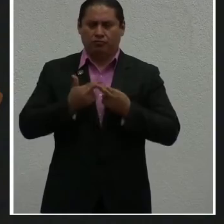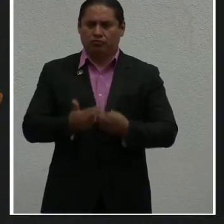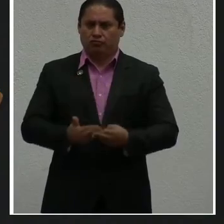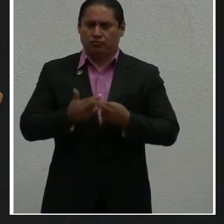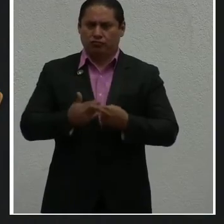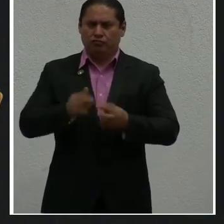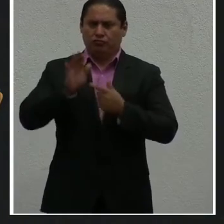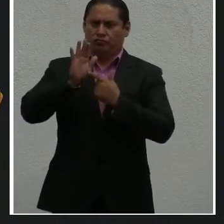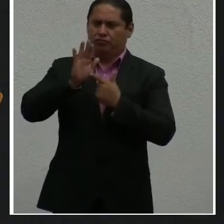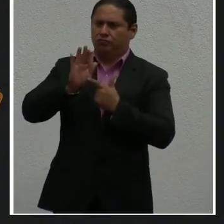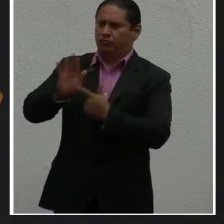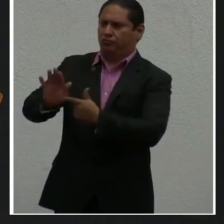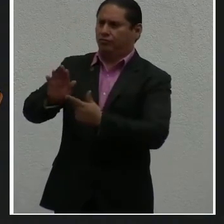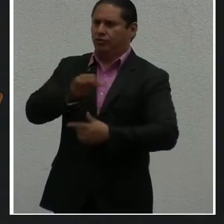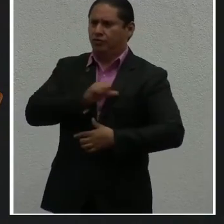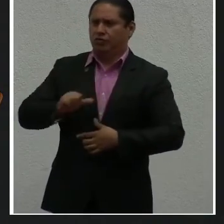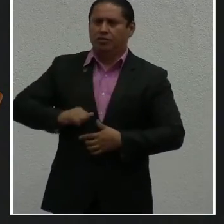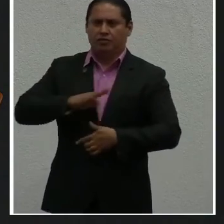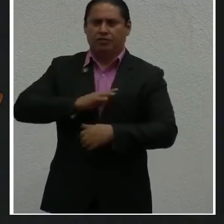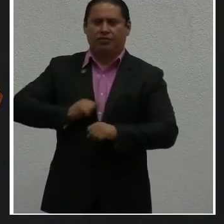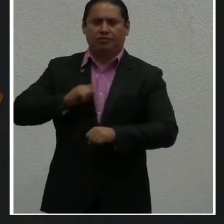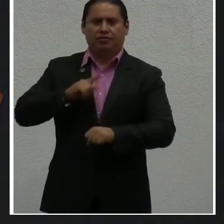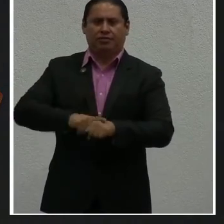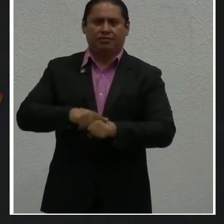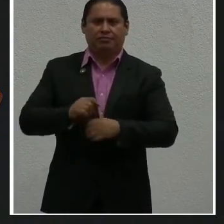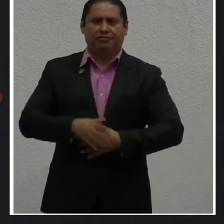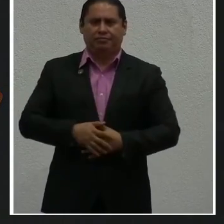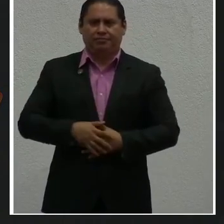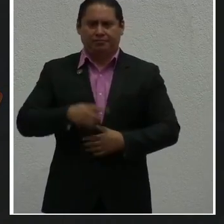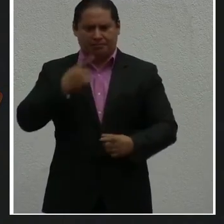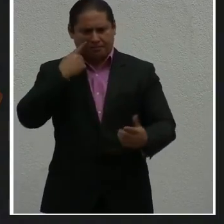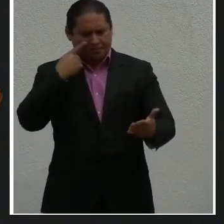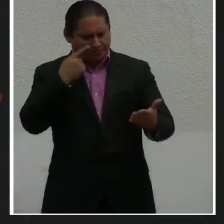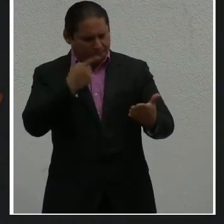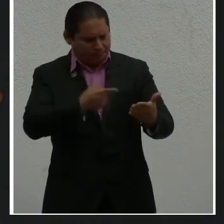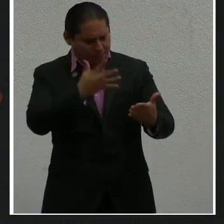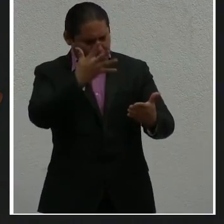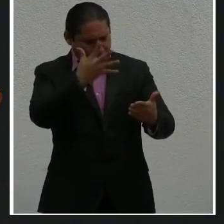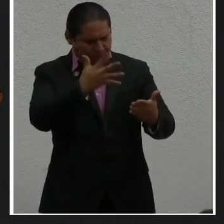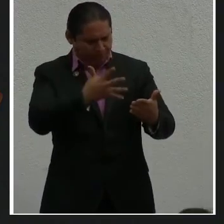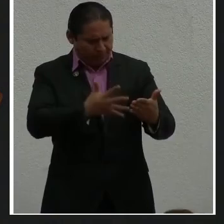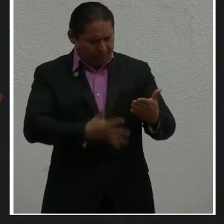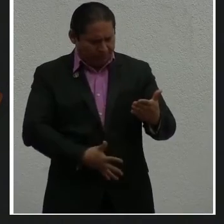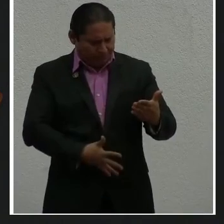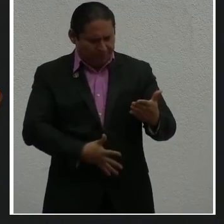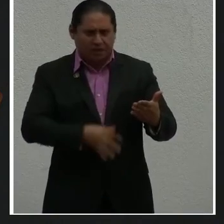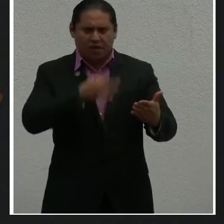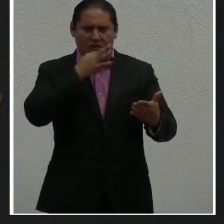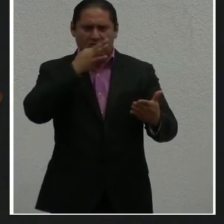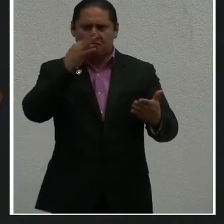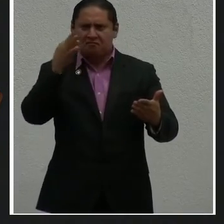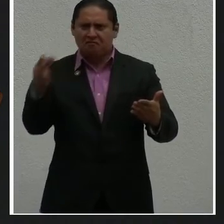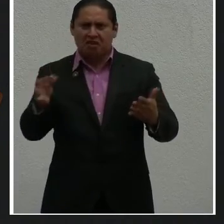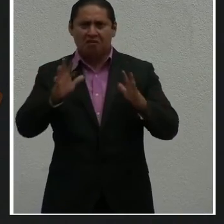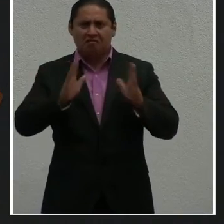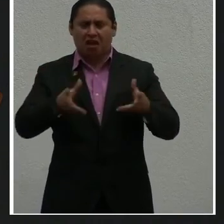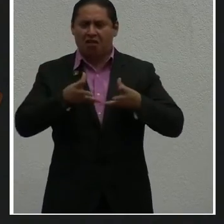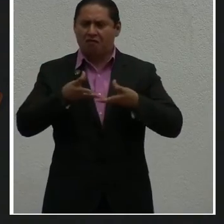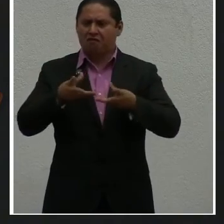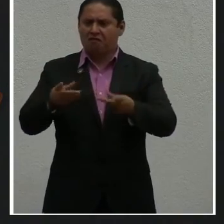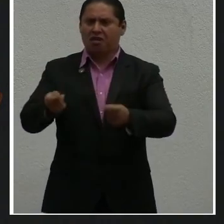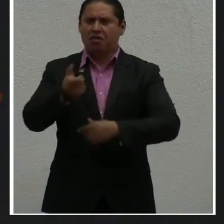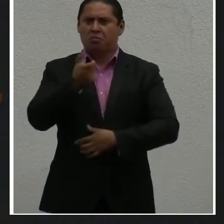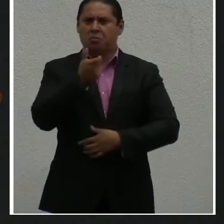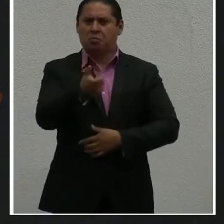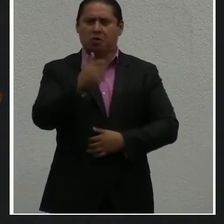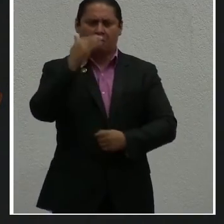presentan los ayuntamientos municipales, se da cuenta que ya informaron los presidentes municipales que se